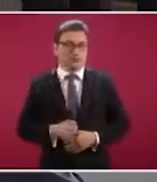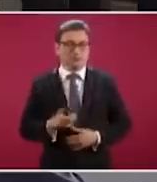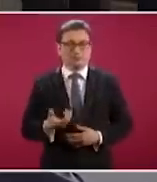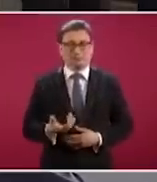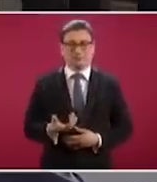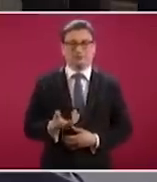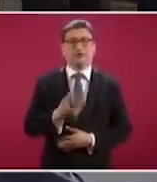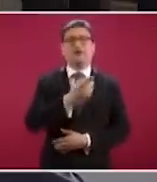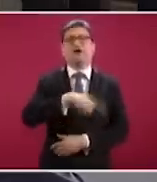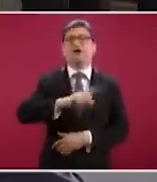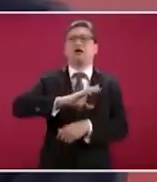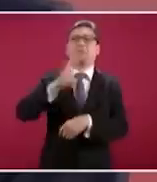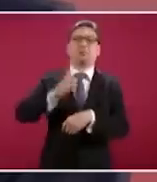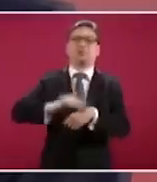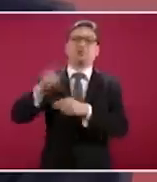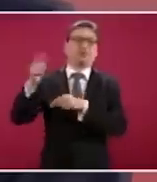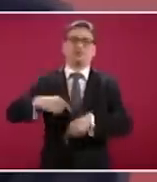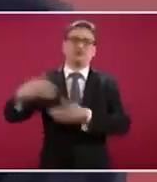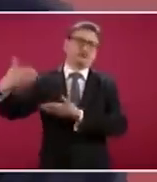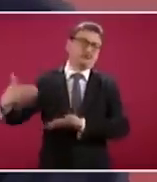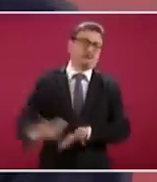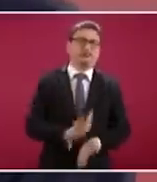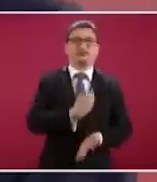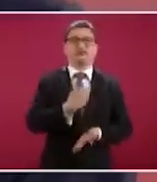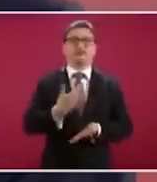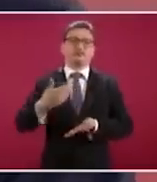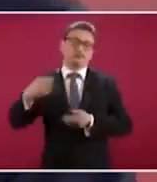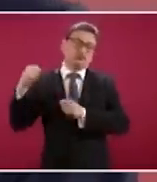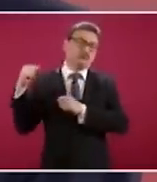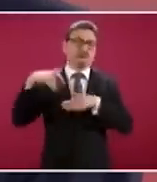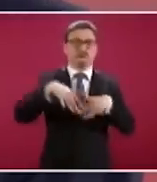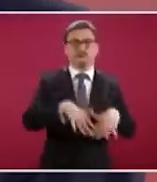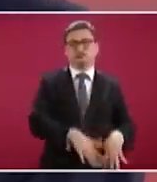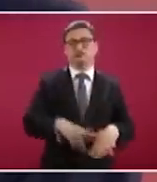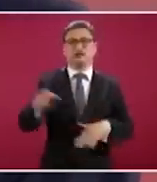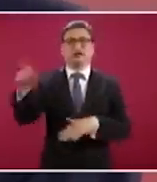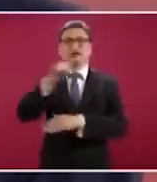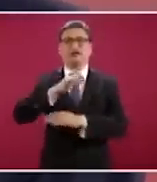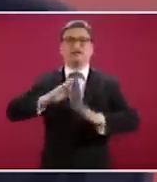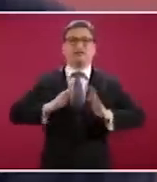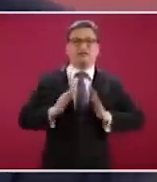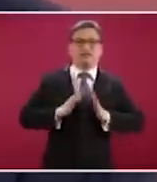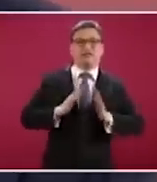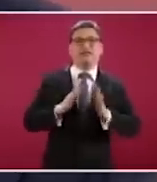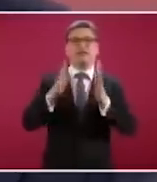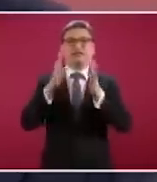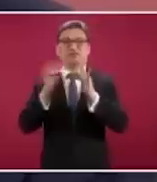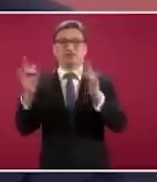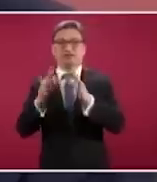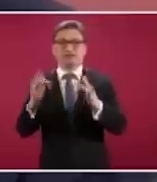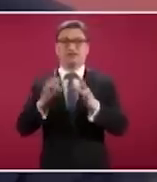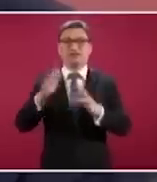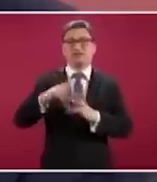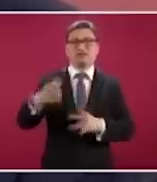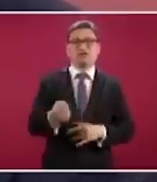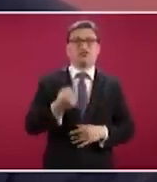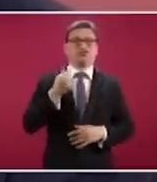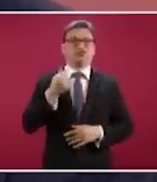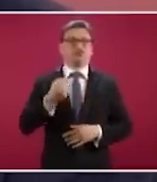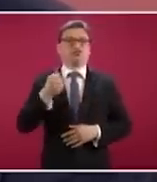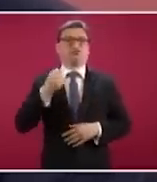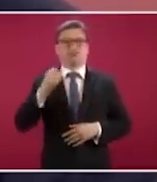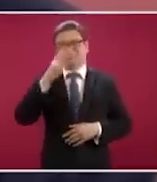y permitieron que nos invadiera el ejército francés, en ese entonces el ejército más poderoso del